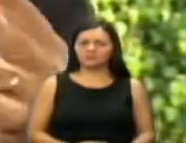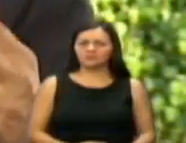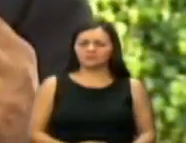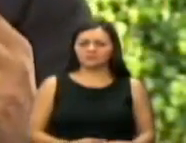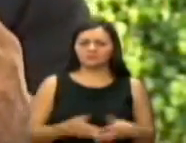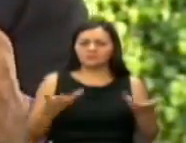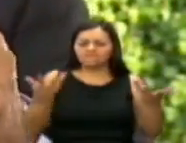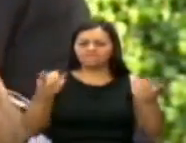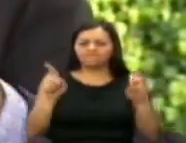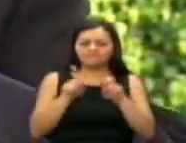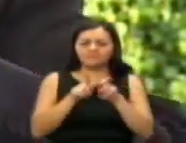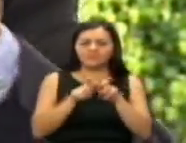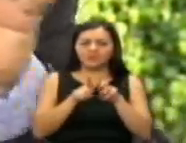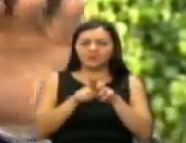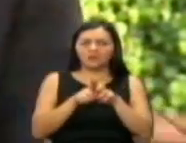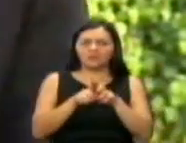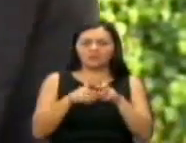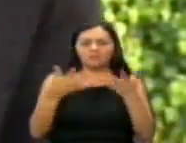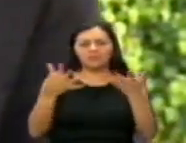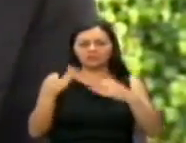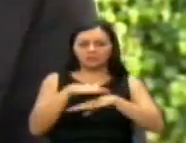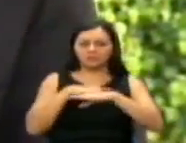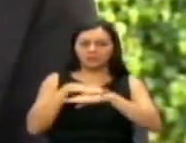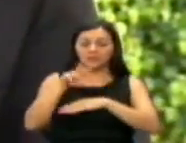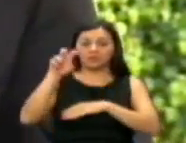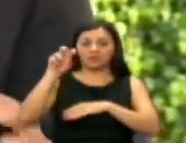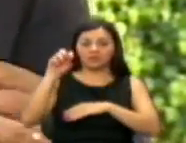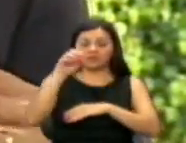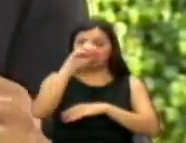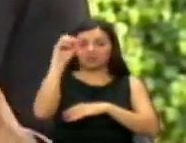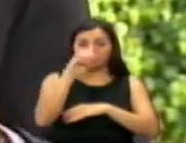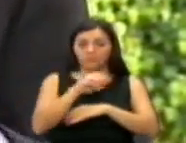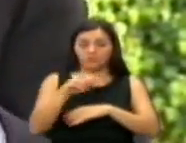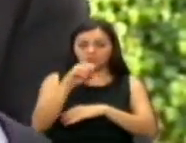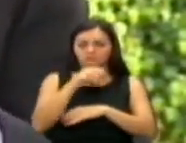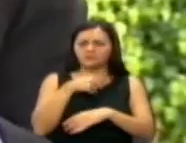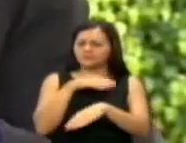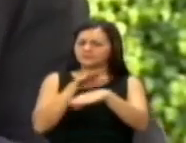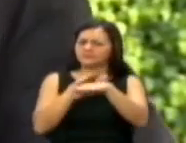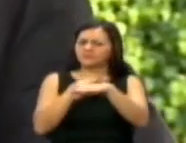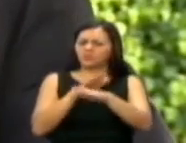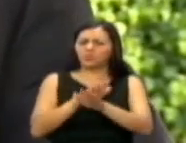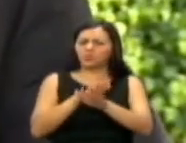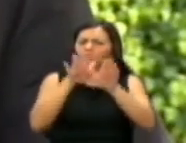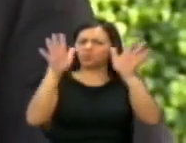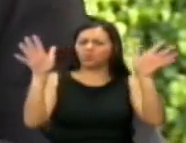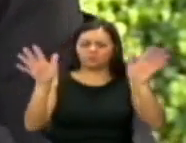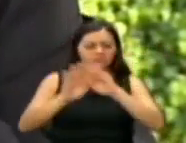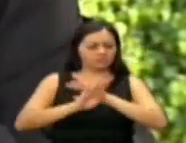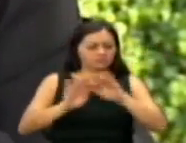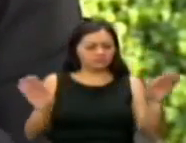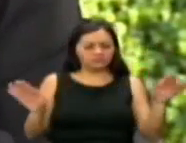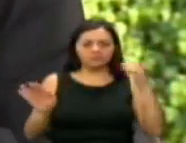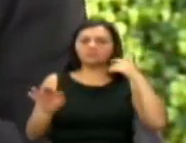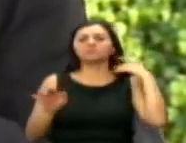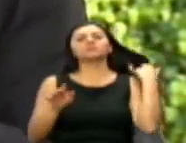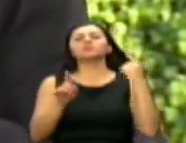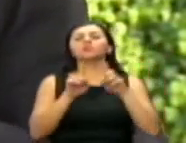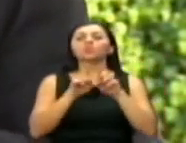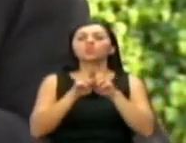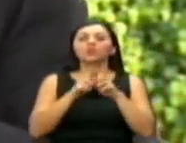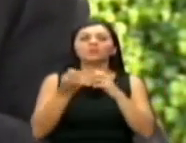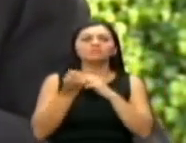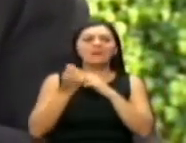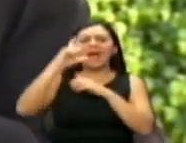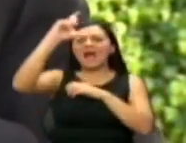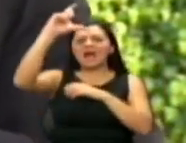feriado. Pero en promedio más o menos del 30%, insisto, eso es una barbaridad. O sea, es como que si se encarece nuestro